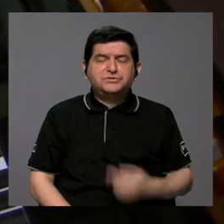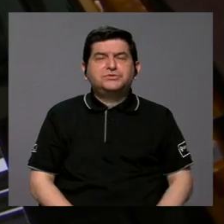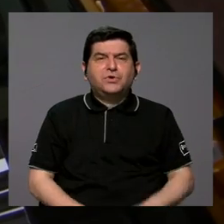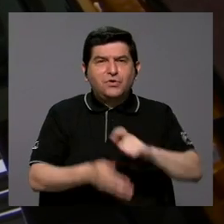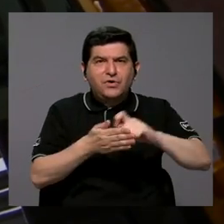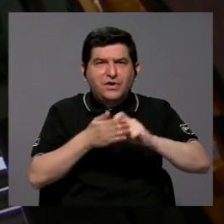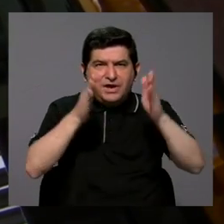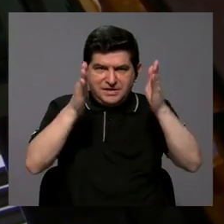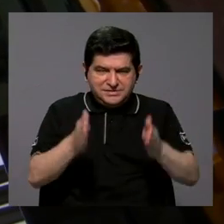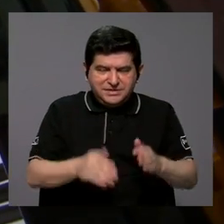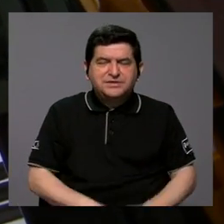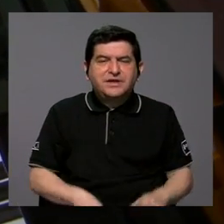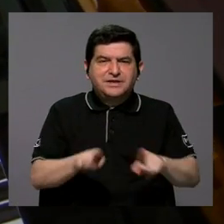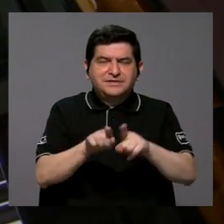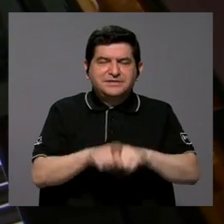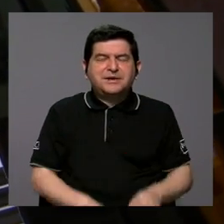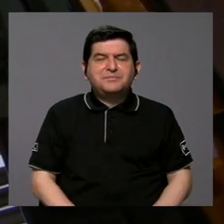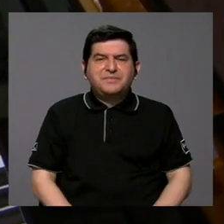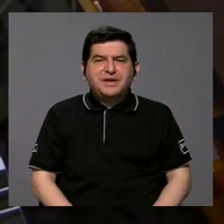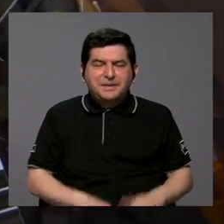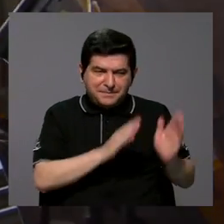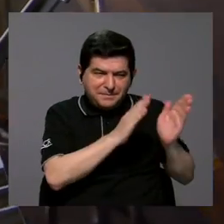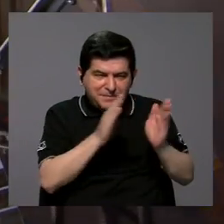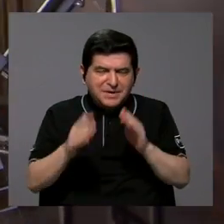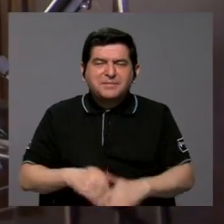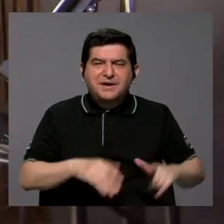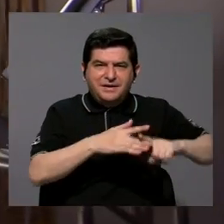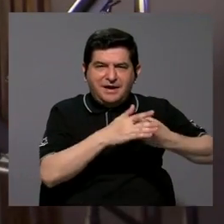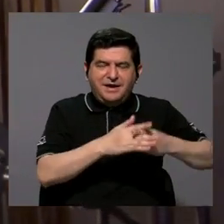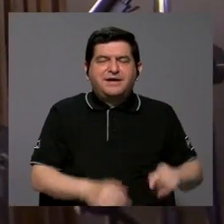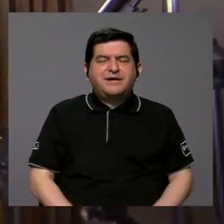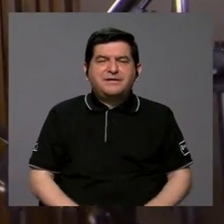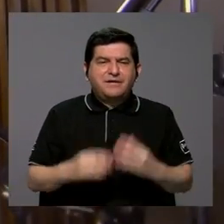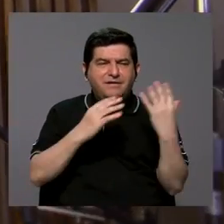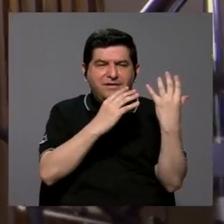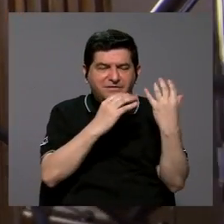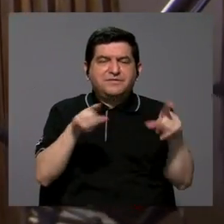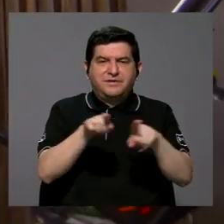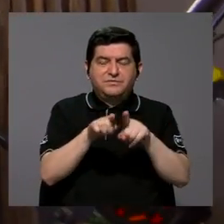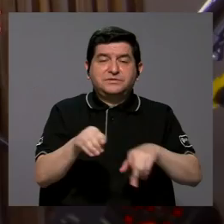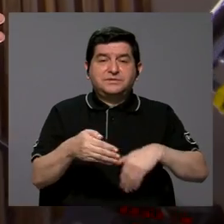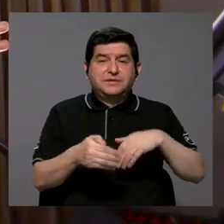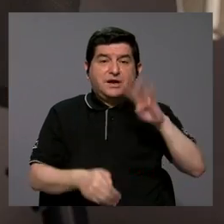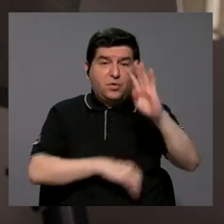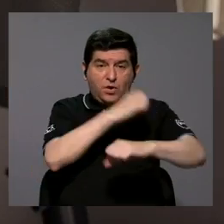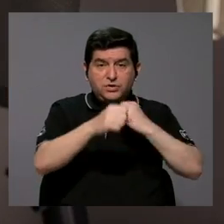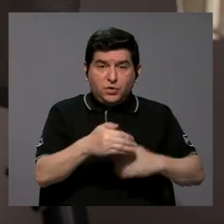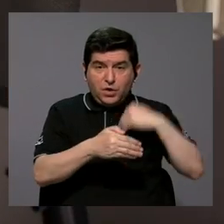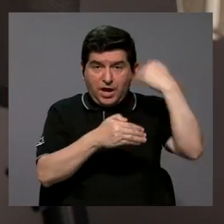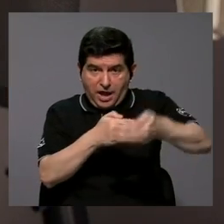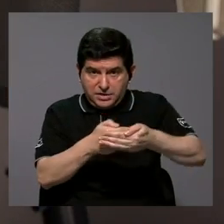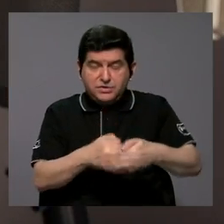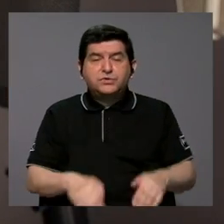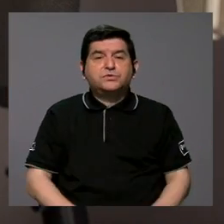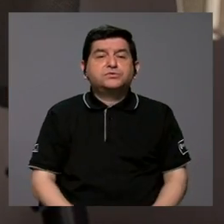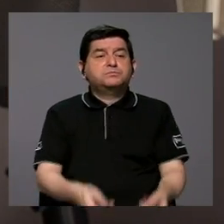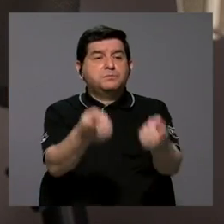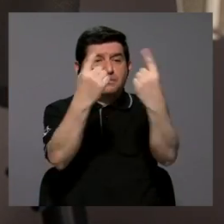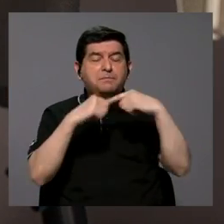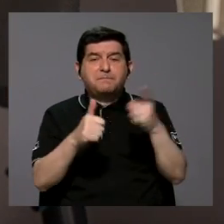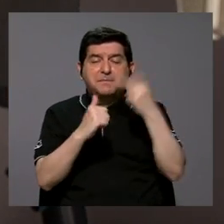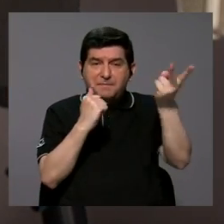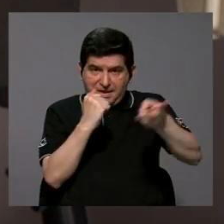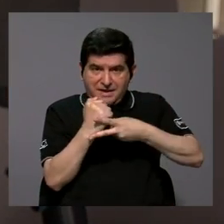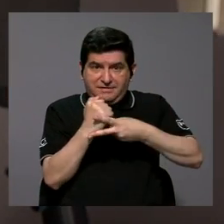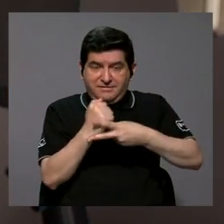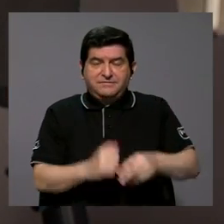toqué flautas y percusión y demás. Luego me fui y cuatro años más adelante, regresé por primera